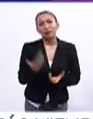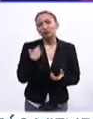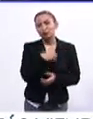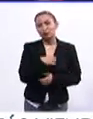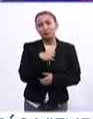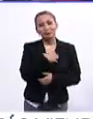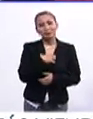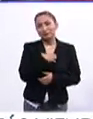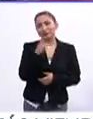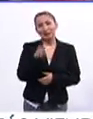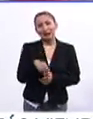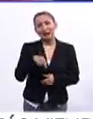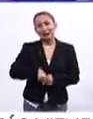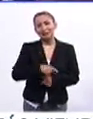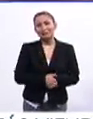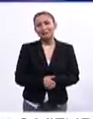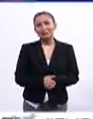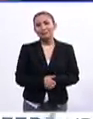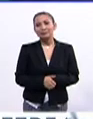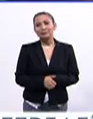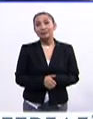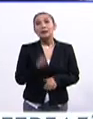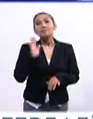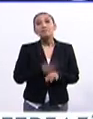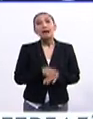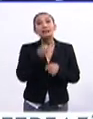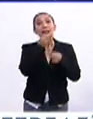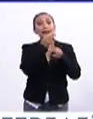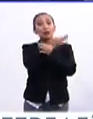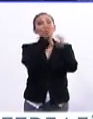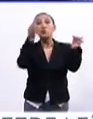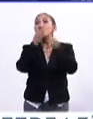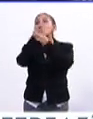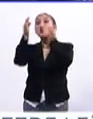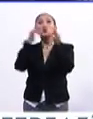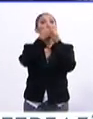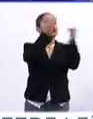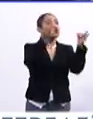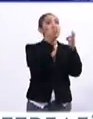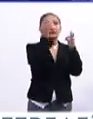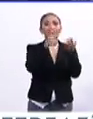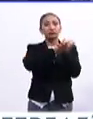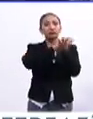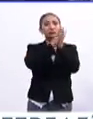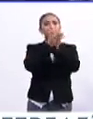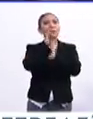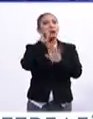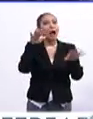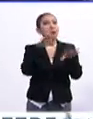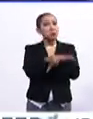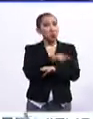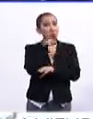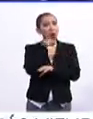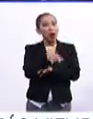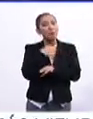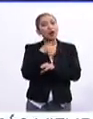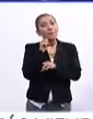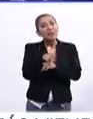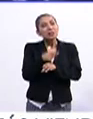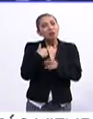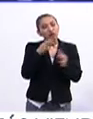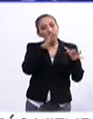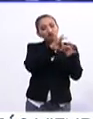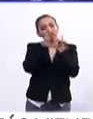muy contentos de venir aquí a celebrar. Y sobre todo porque la divulgación también ha tenido una transformación en tanto que forma parte